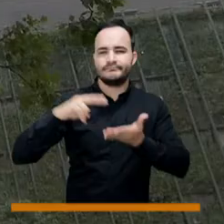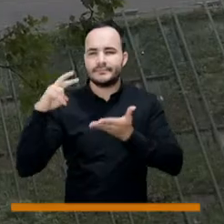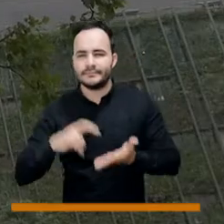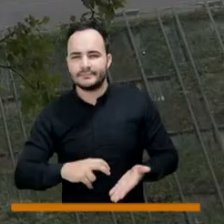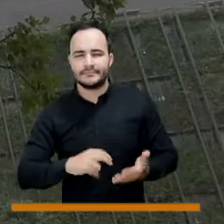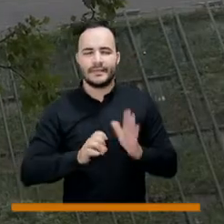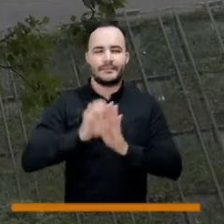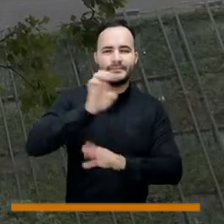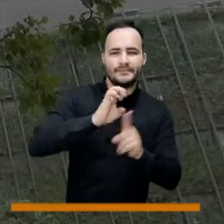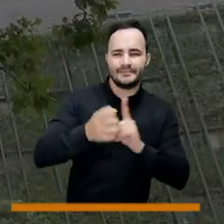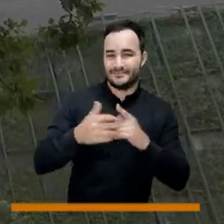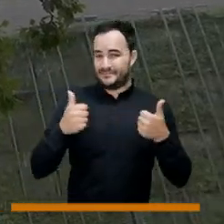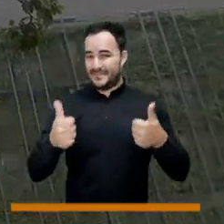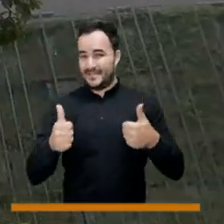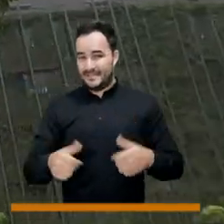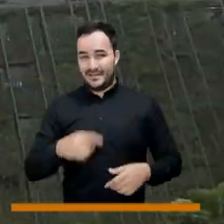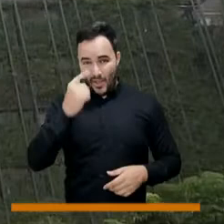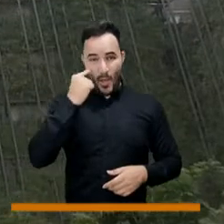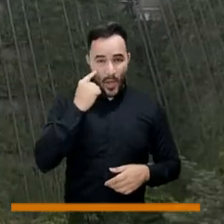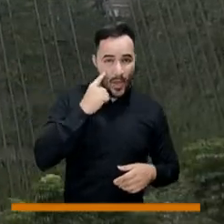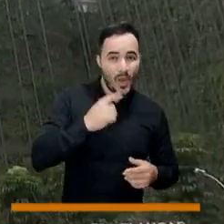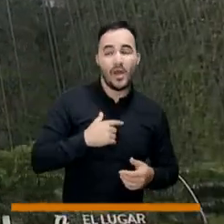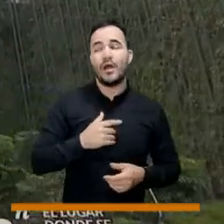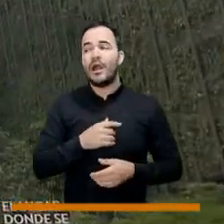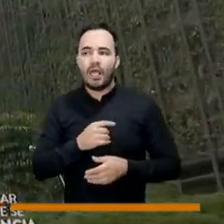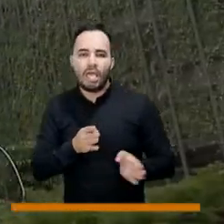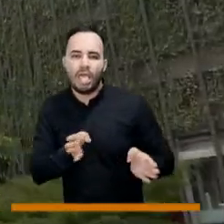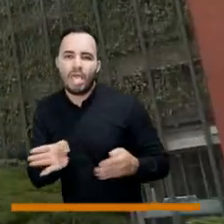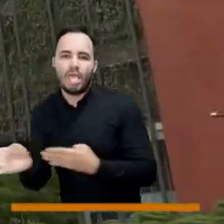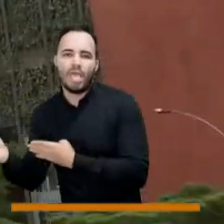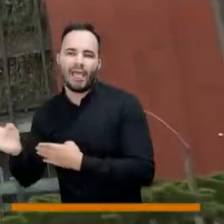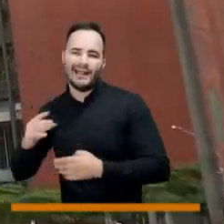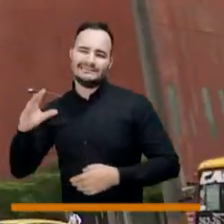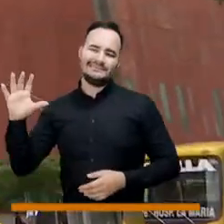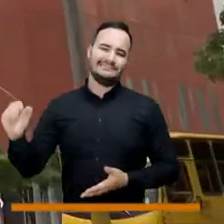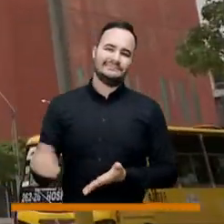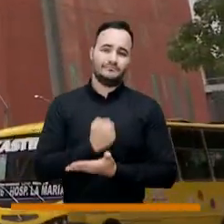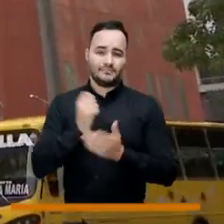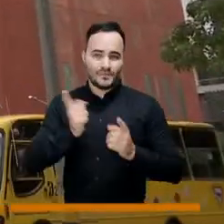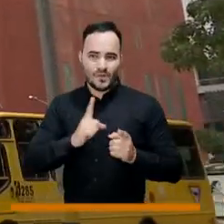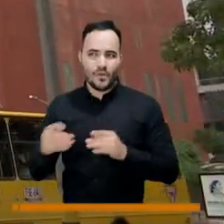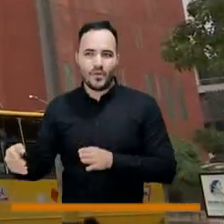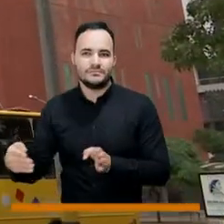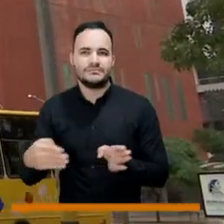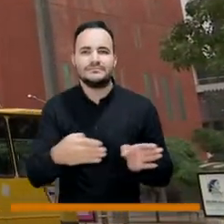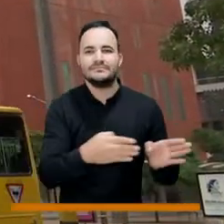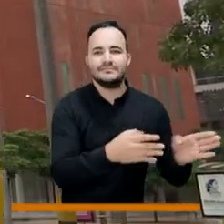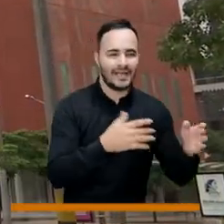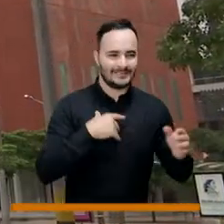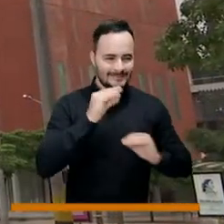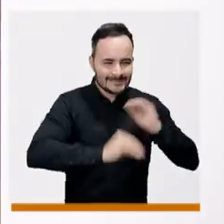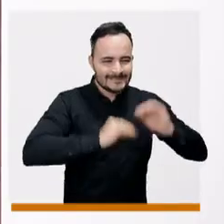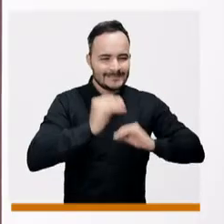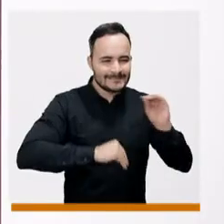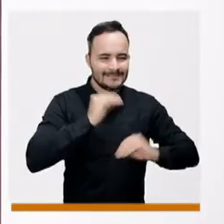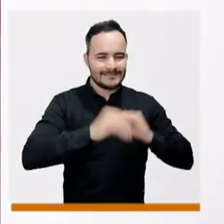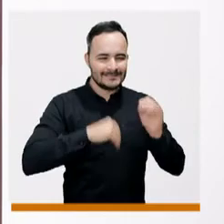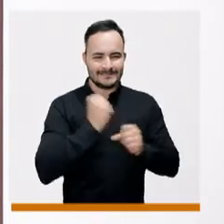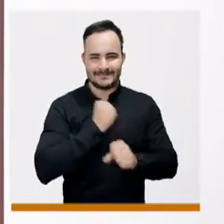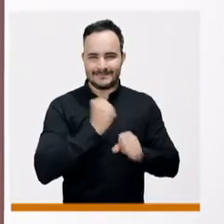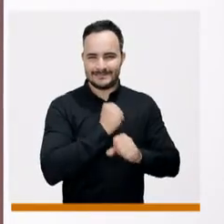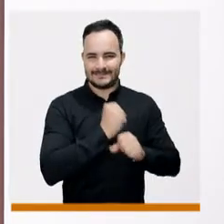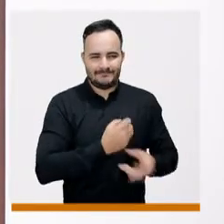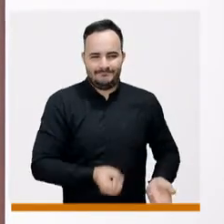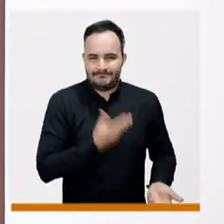la investigación, y de seguro que los vamos a tener en la esquina, pero desarrollando, como dicen los